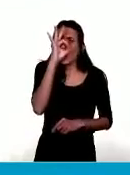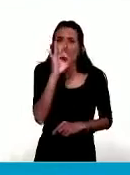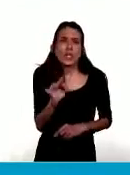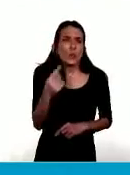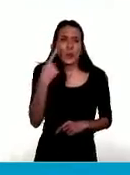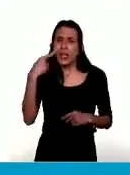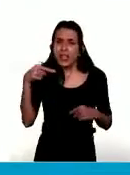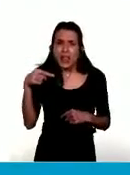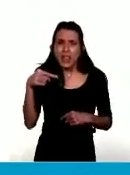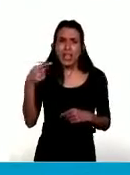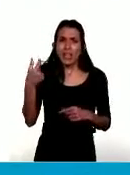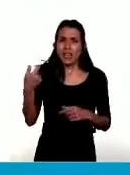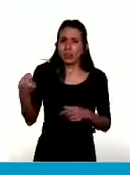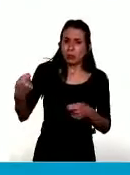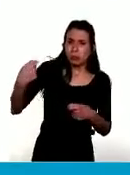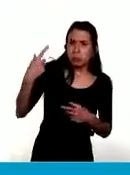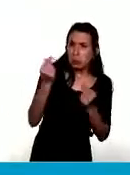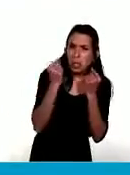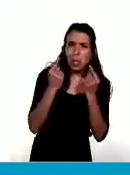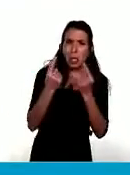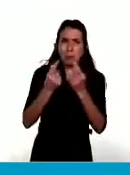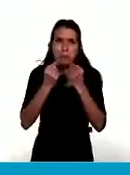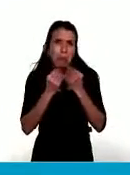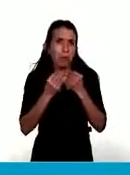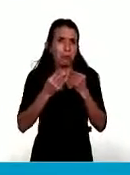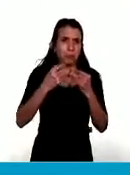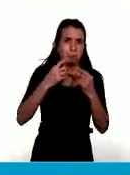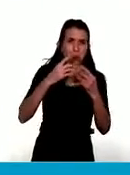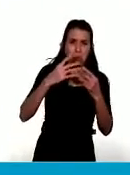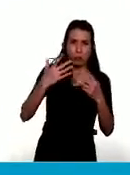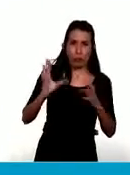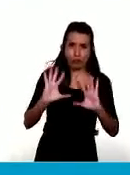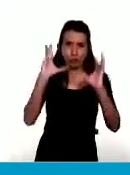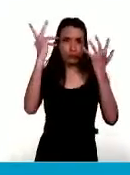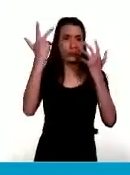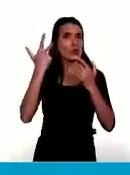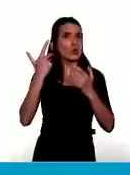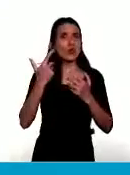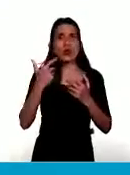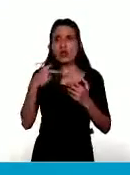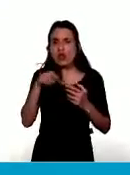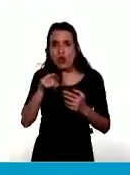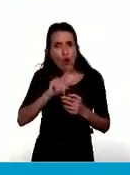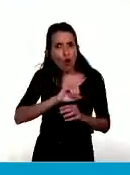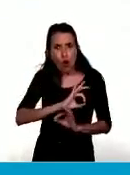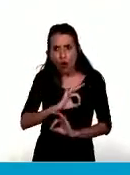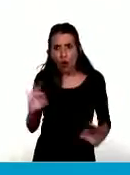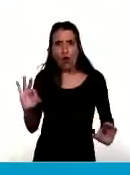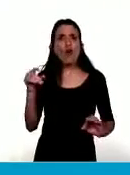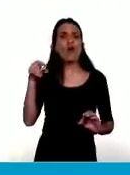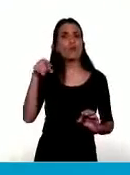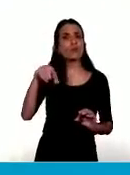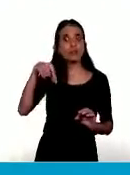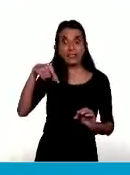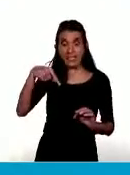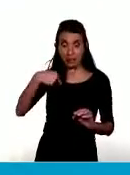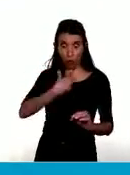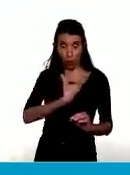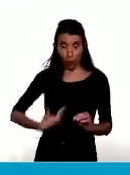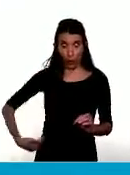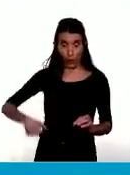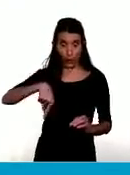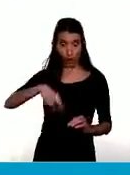problemas con el pago de sueldos y aguinaldos. Pero además no hubo ninguna distinción en esta política de